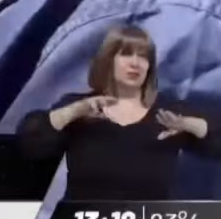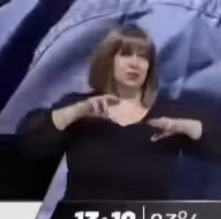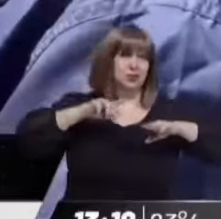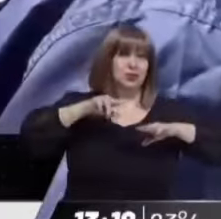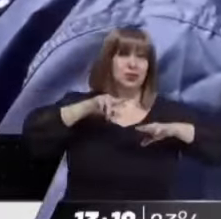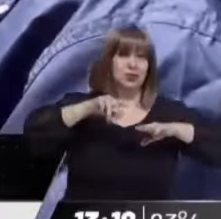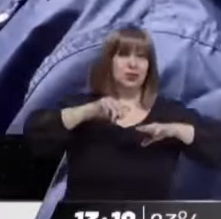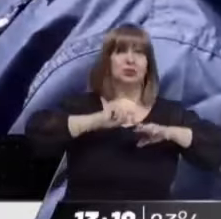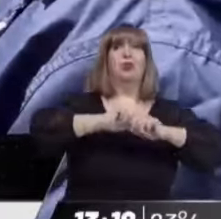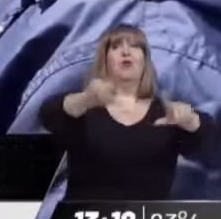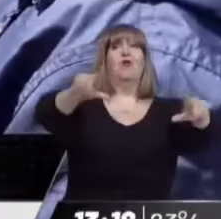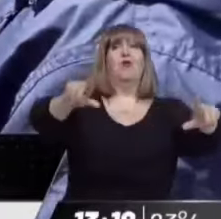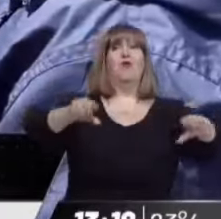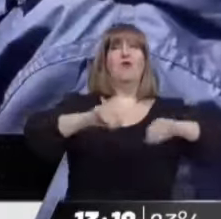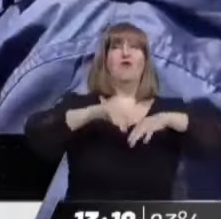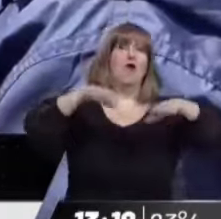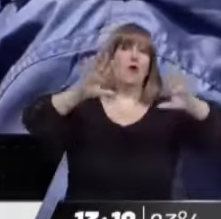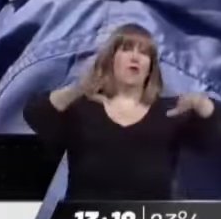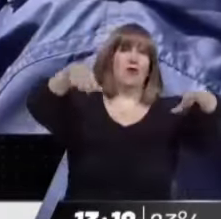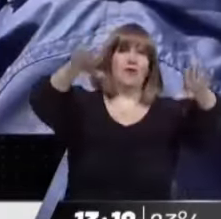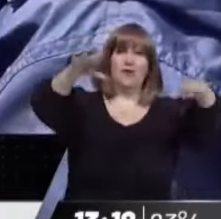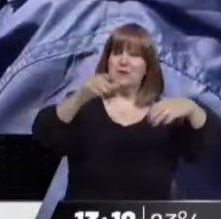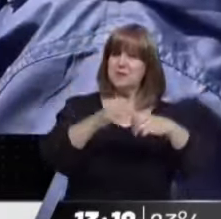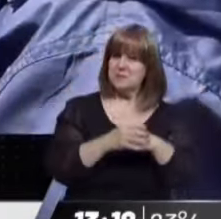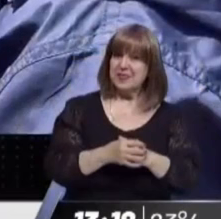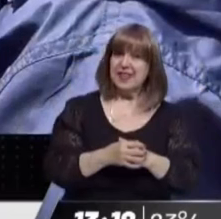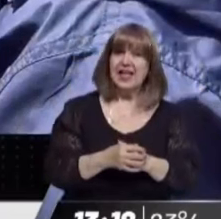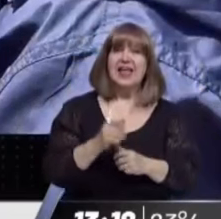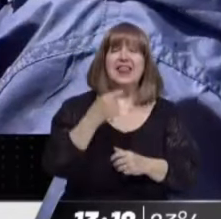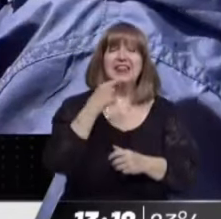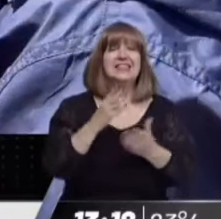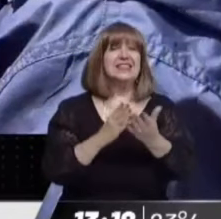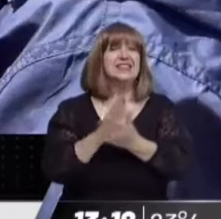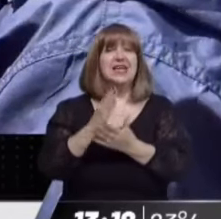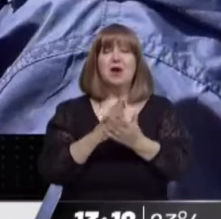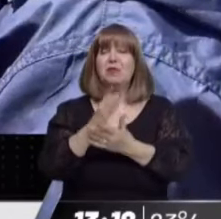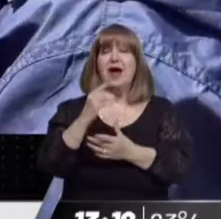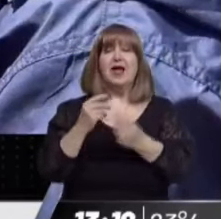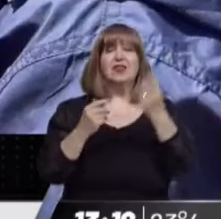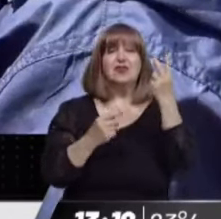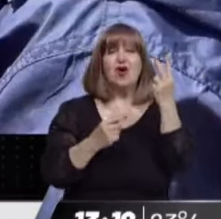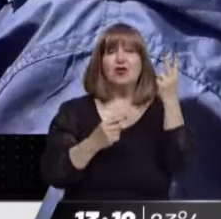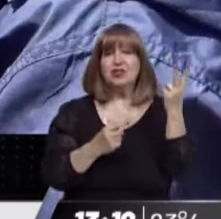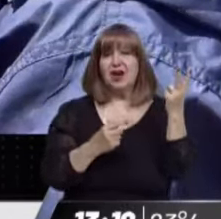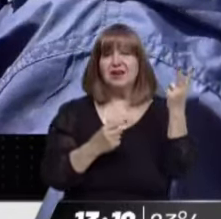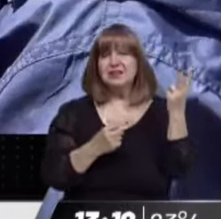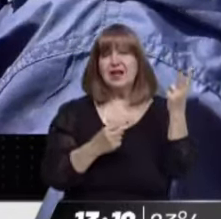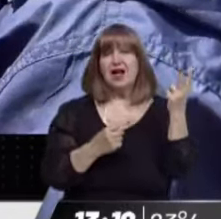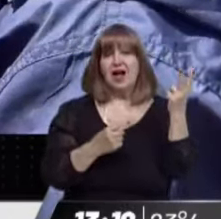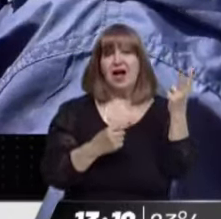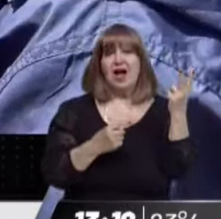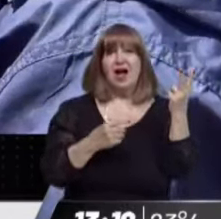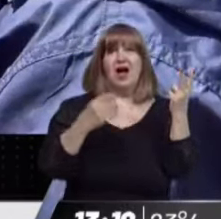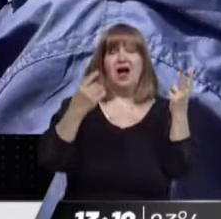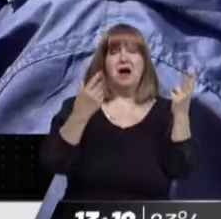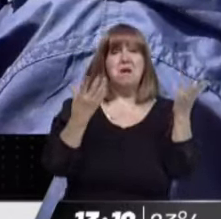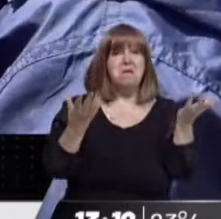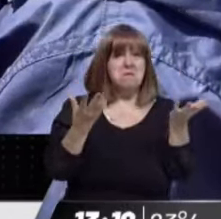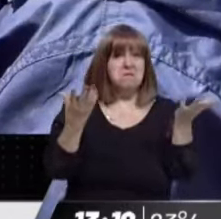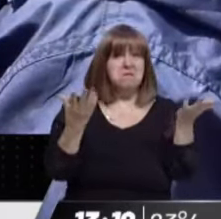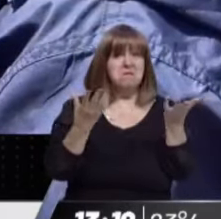pasa que dos, tres, cuatro vienen a recibirla, siempre, eso ocurre siempre. ¿Se comunicarán de alguna manera? ¿Sabrán